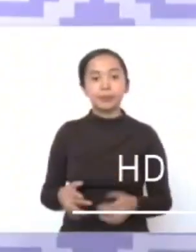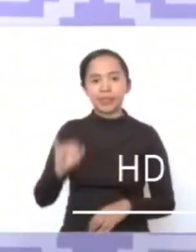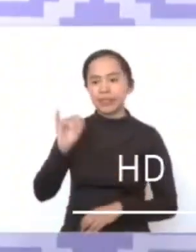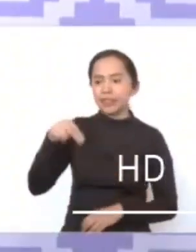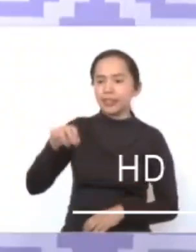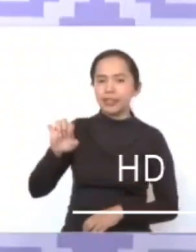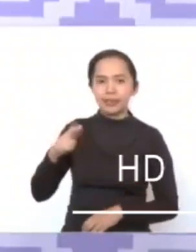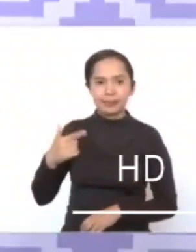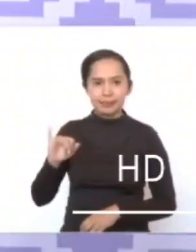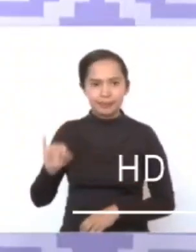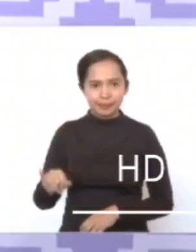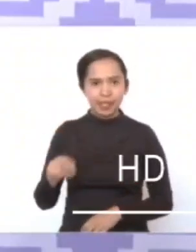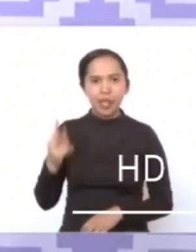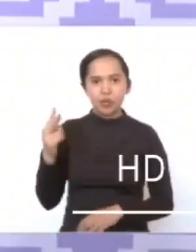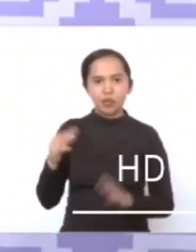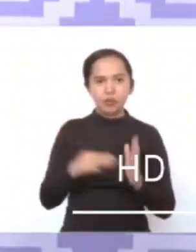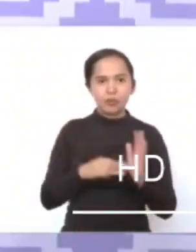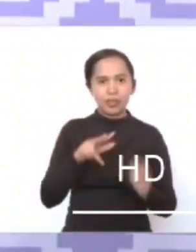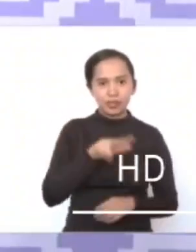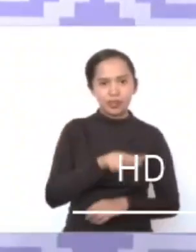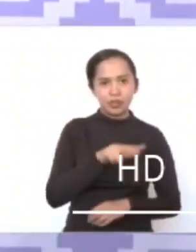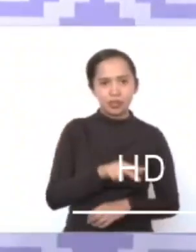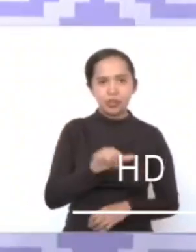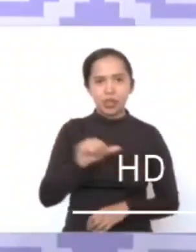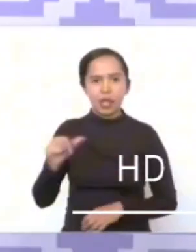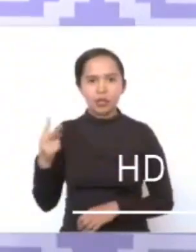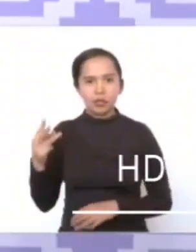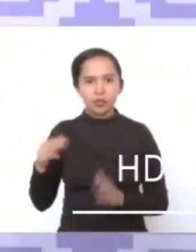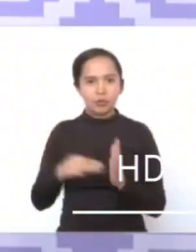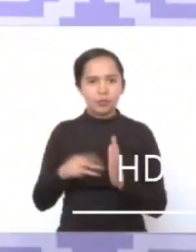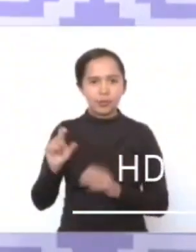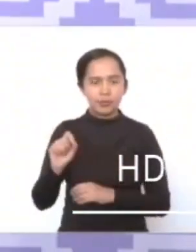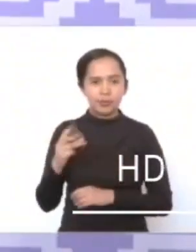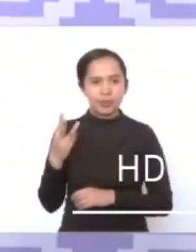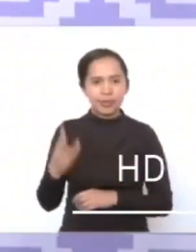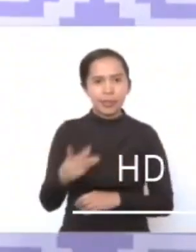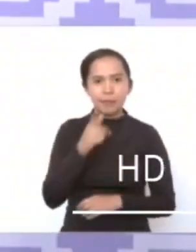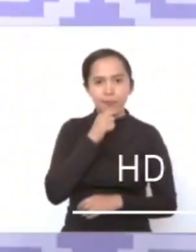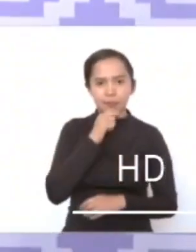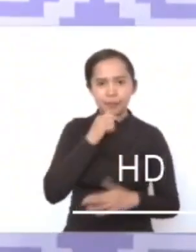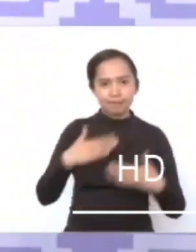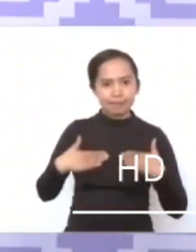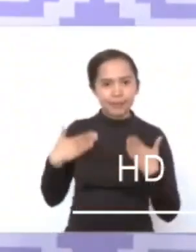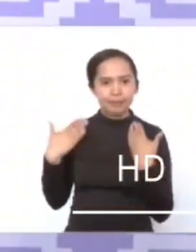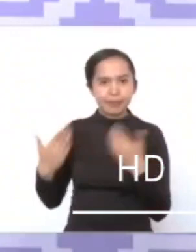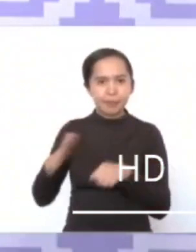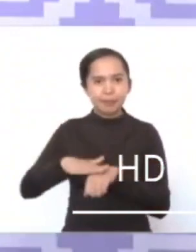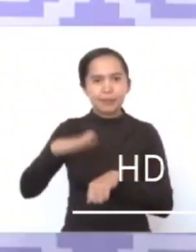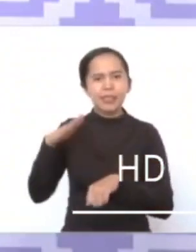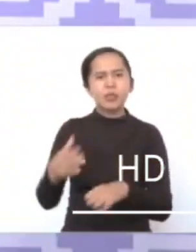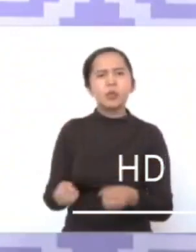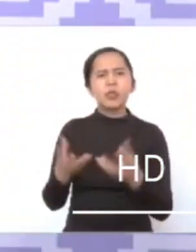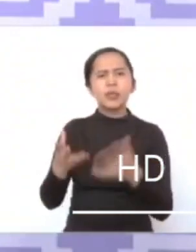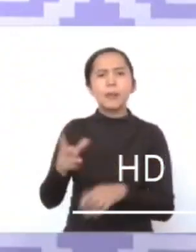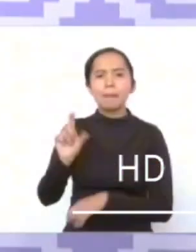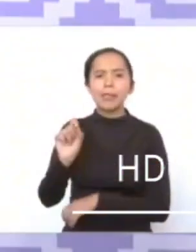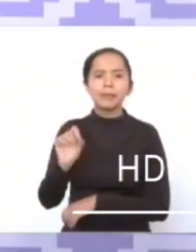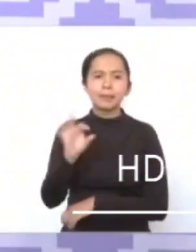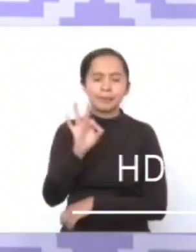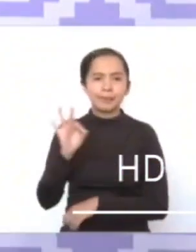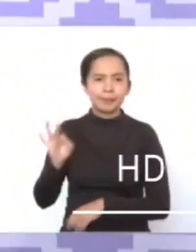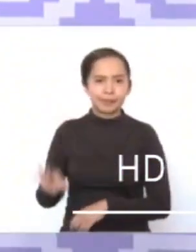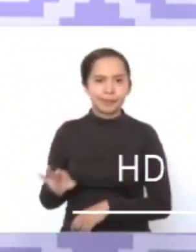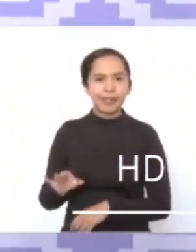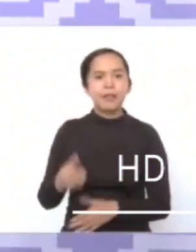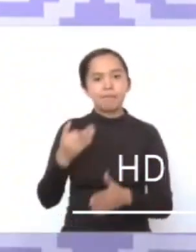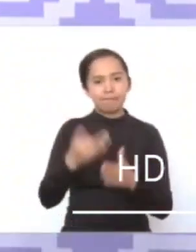INEGI, entre 2018 y 2023, la confianza en la policía ha incrementado en cerca del 20%. Nos